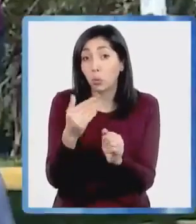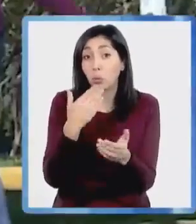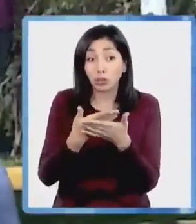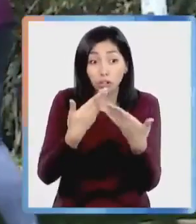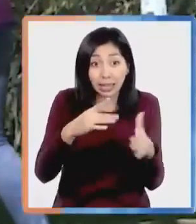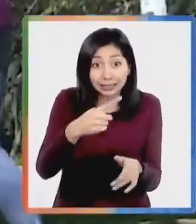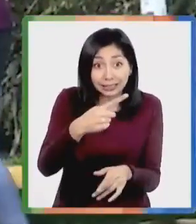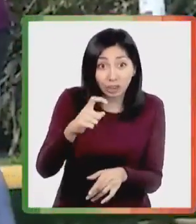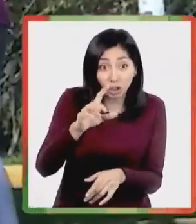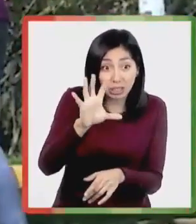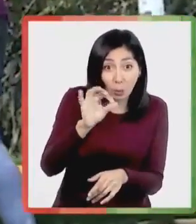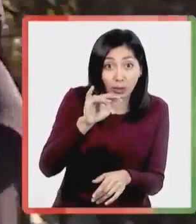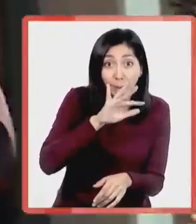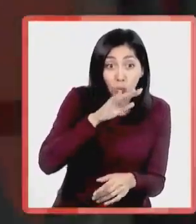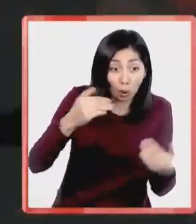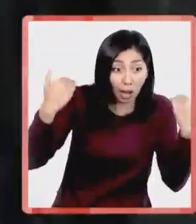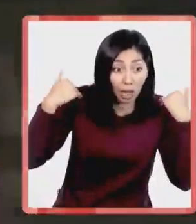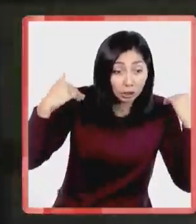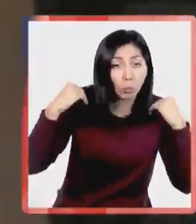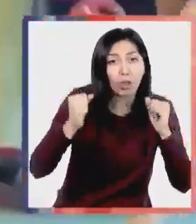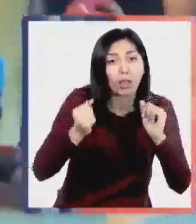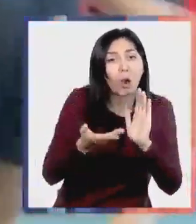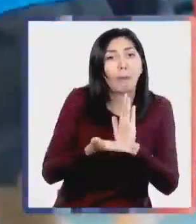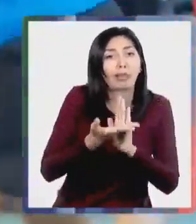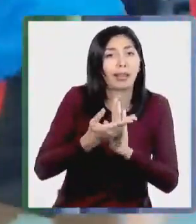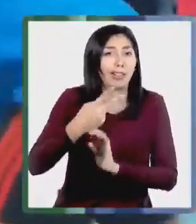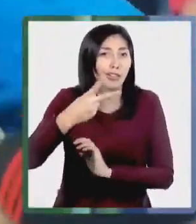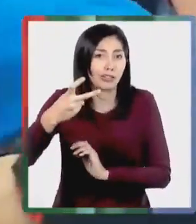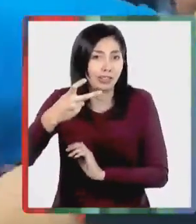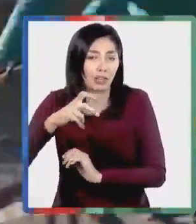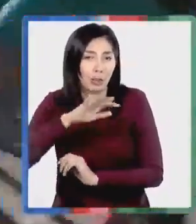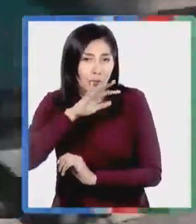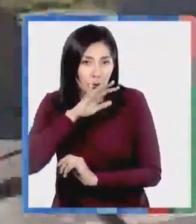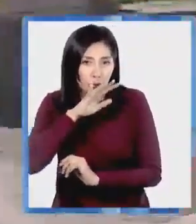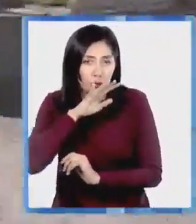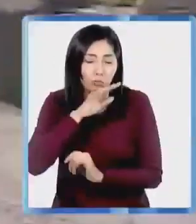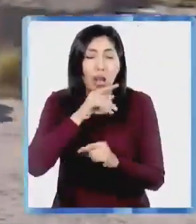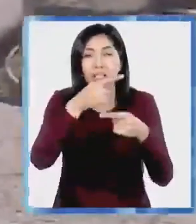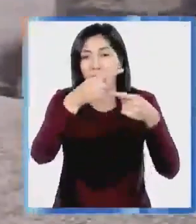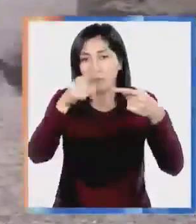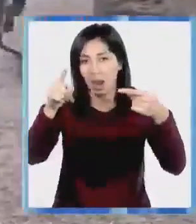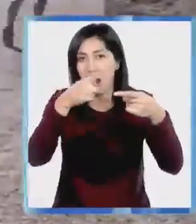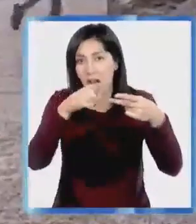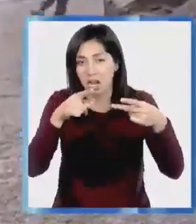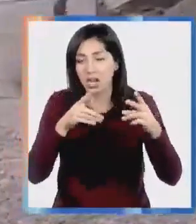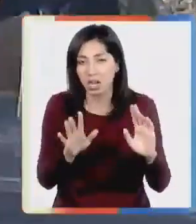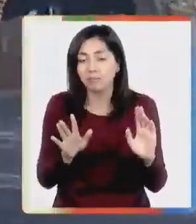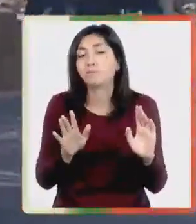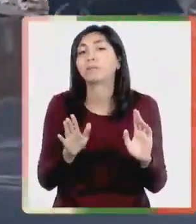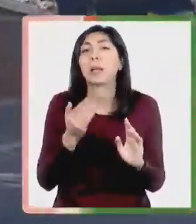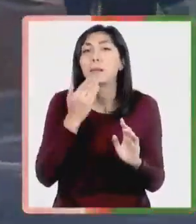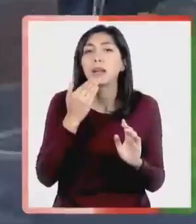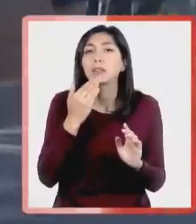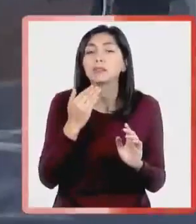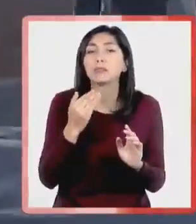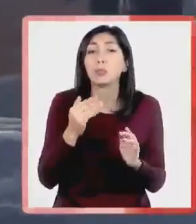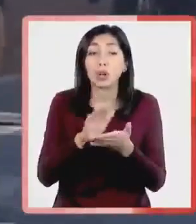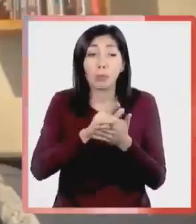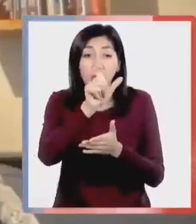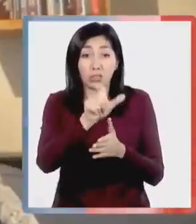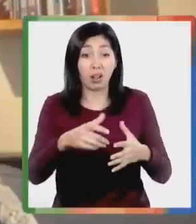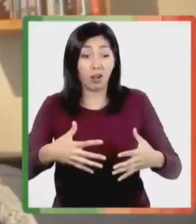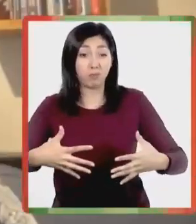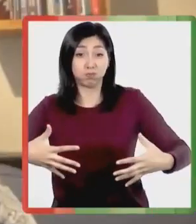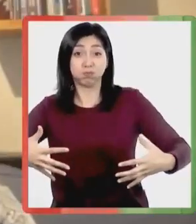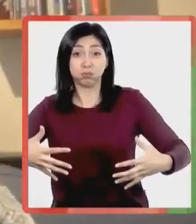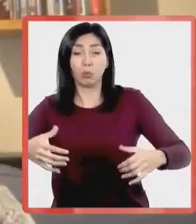puede, una vez lograda esa meta, hasta 200 minutos semanales de ejercicio aeróbico, fraccionados durante toda la semana, y reducción de peso, si es